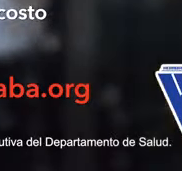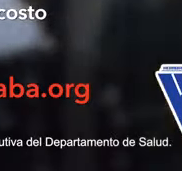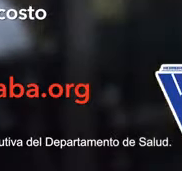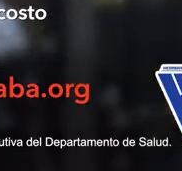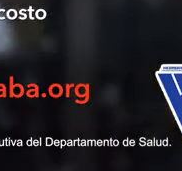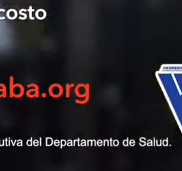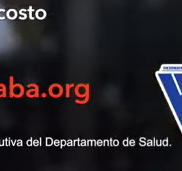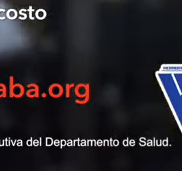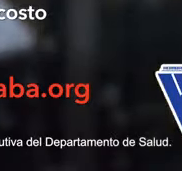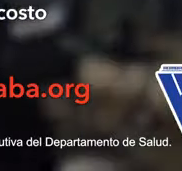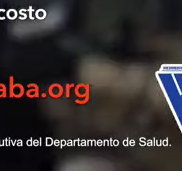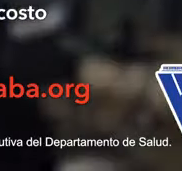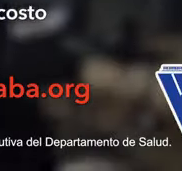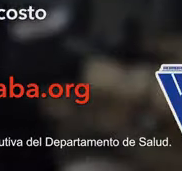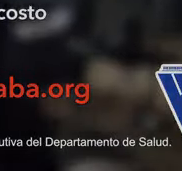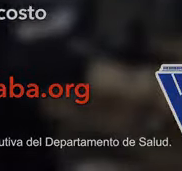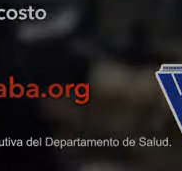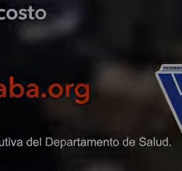Departamento de Salud.